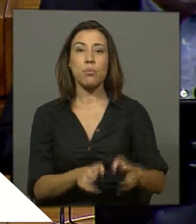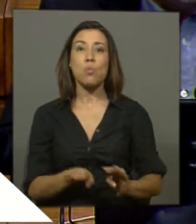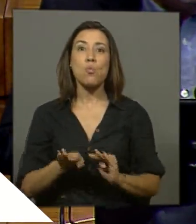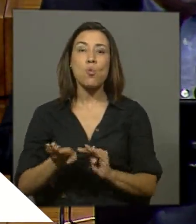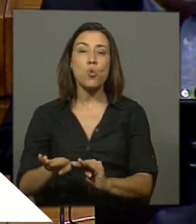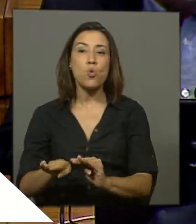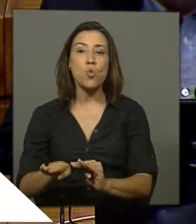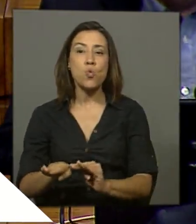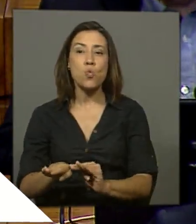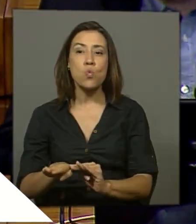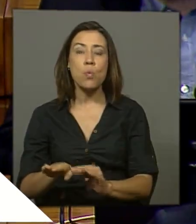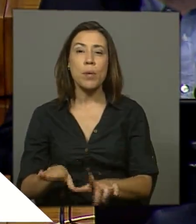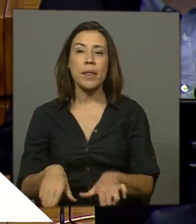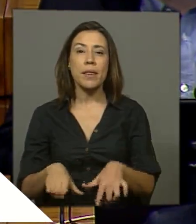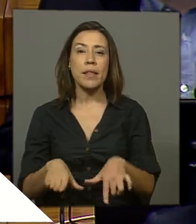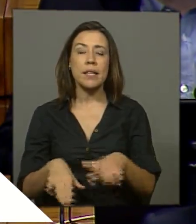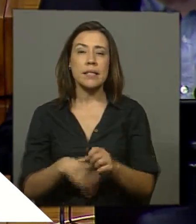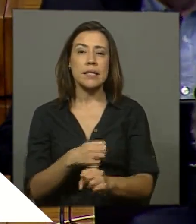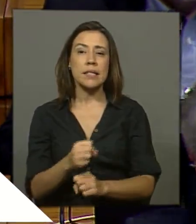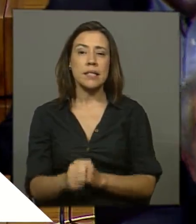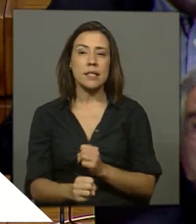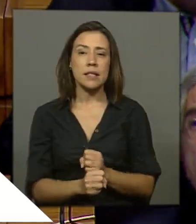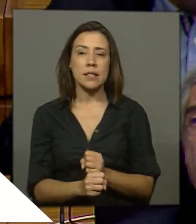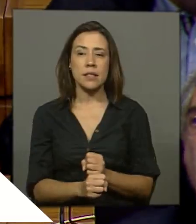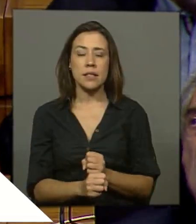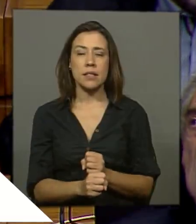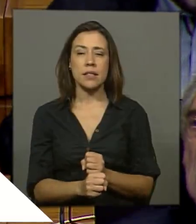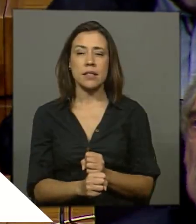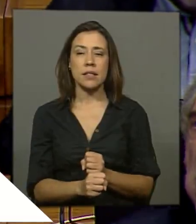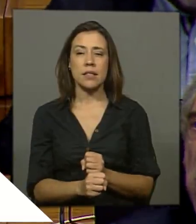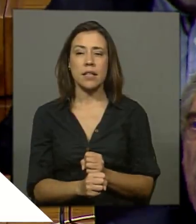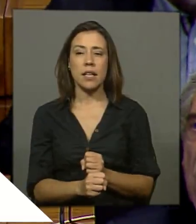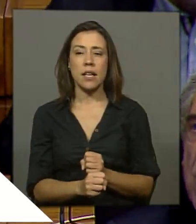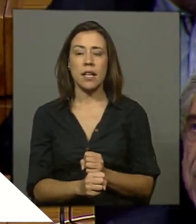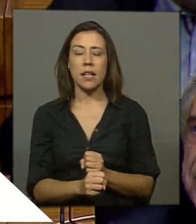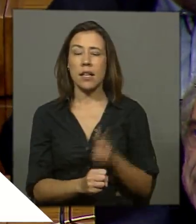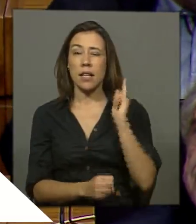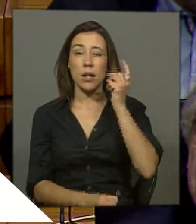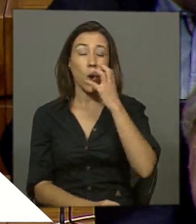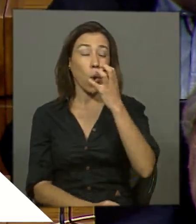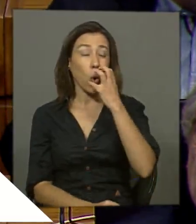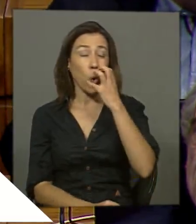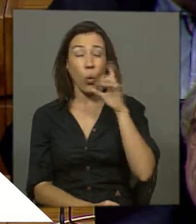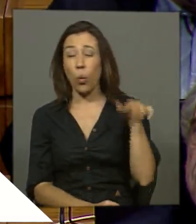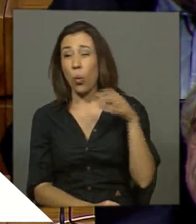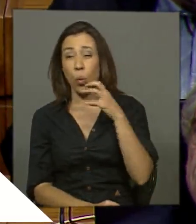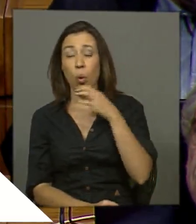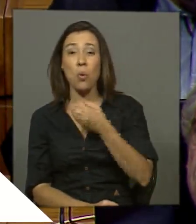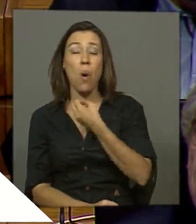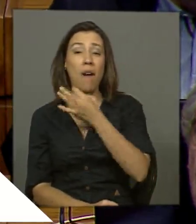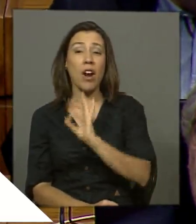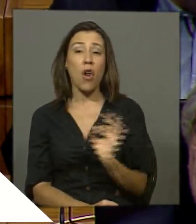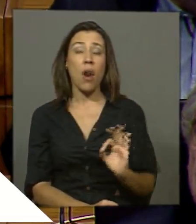terrorismo dur an 17 años señor presidente y no dijeron